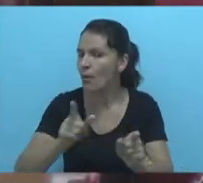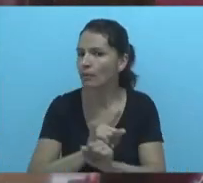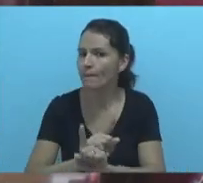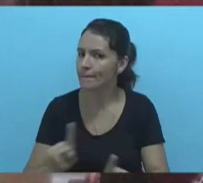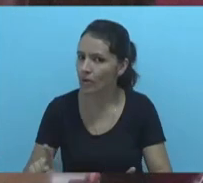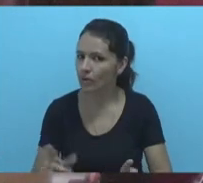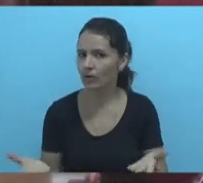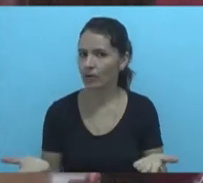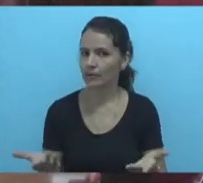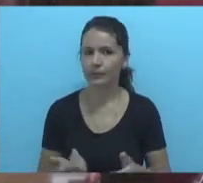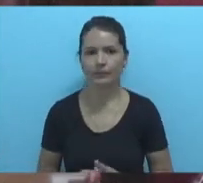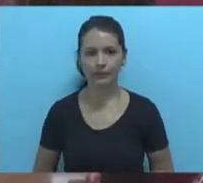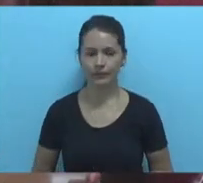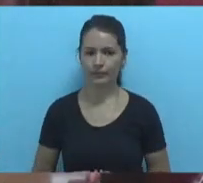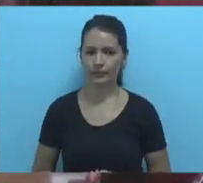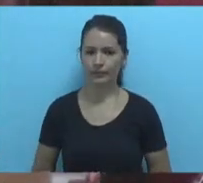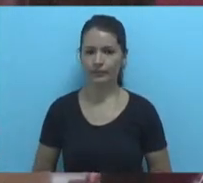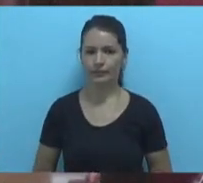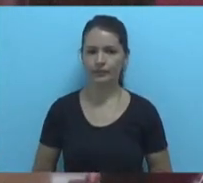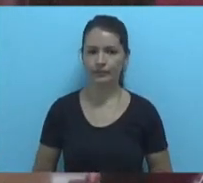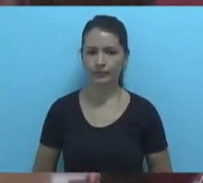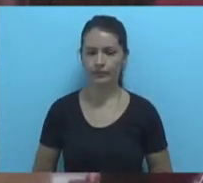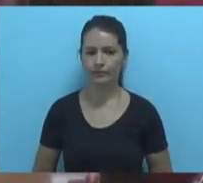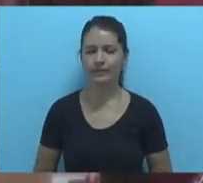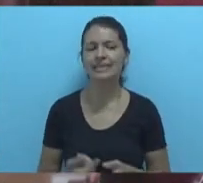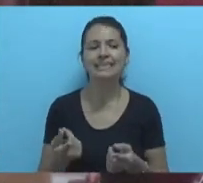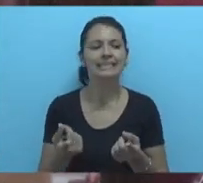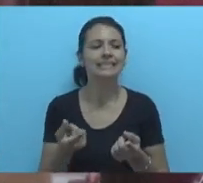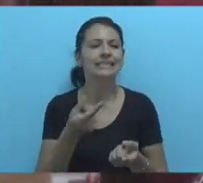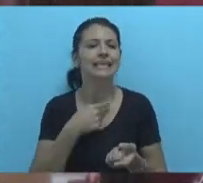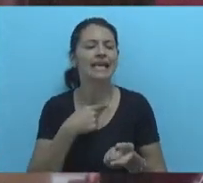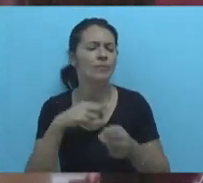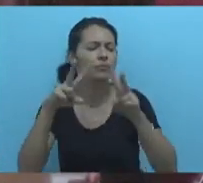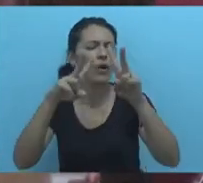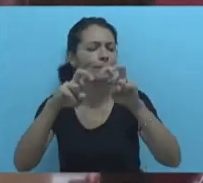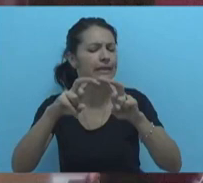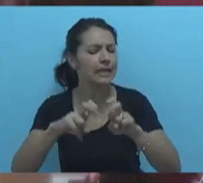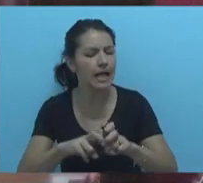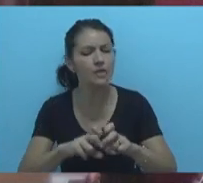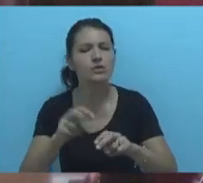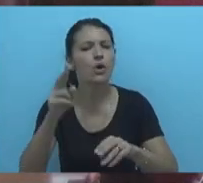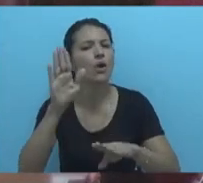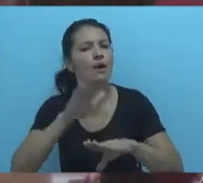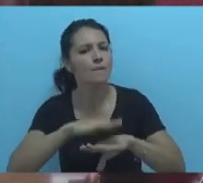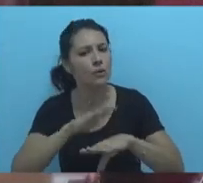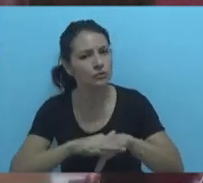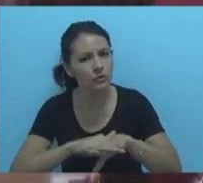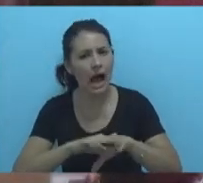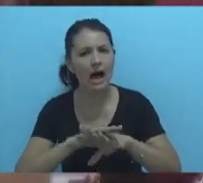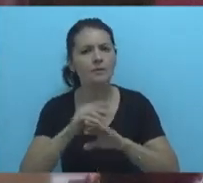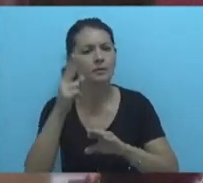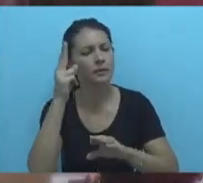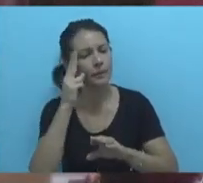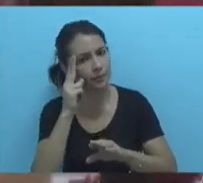Nosotros, obviamente, que apoyamos la investigación, pero una investigación seria y que no genere más víctimas. Puede ser que